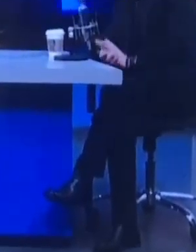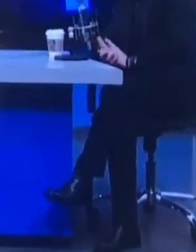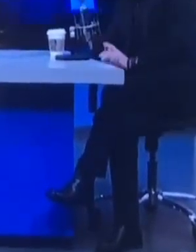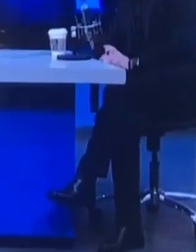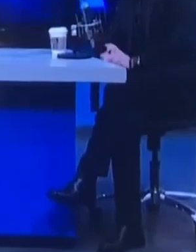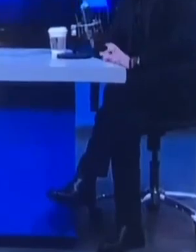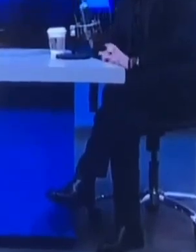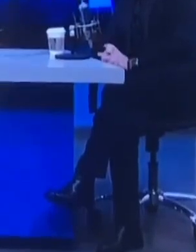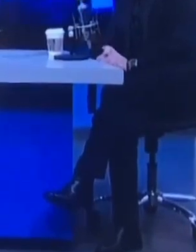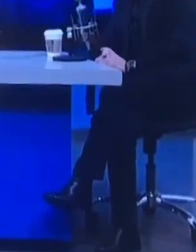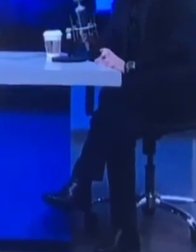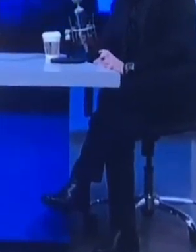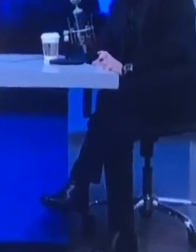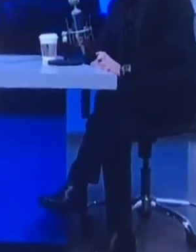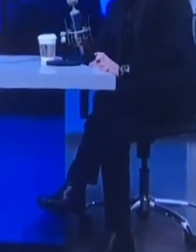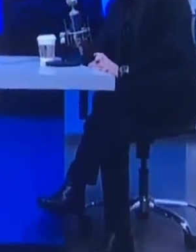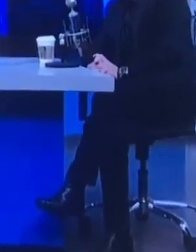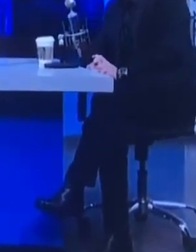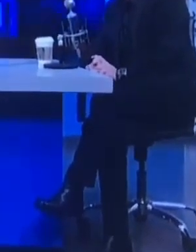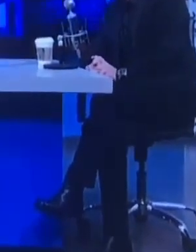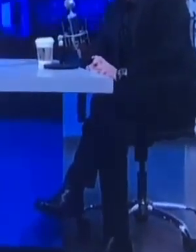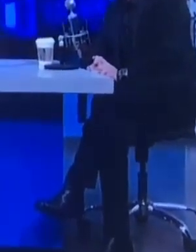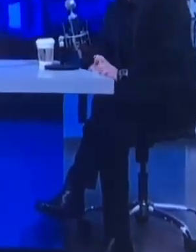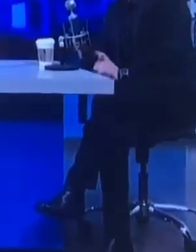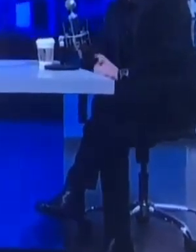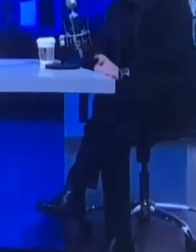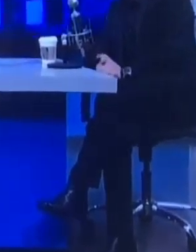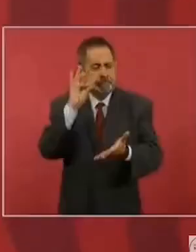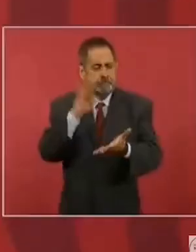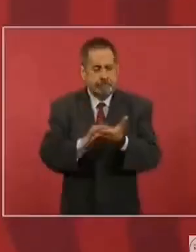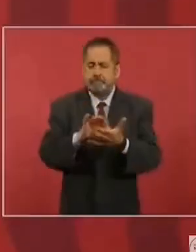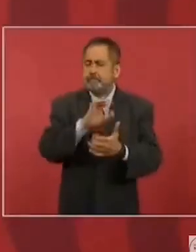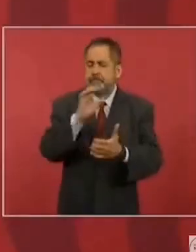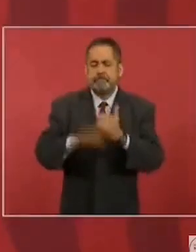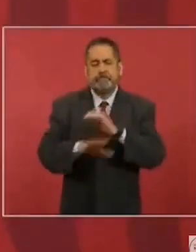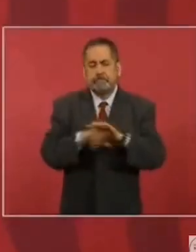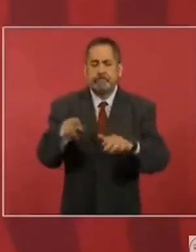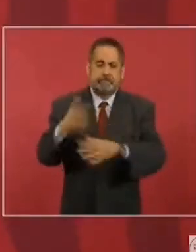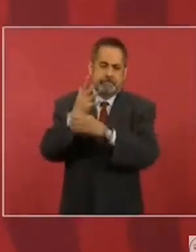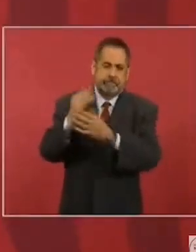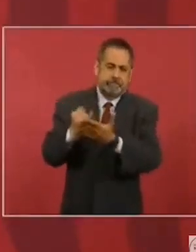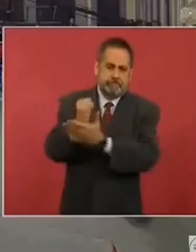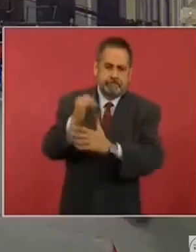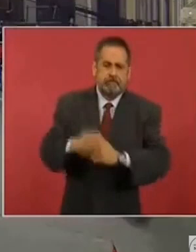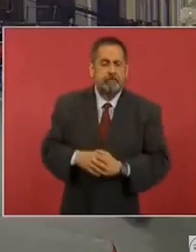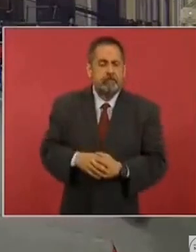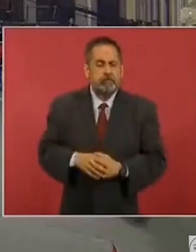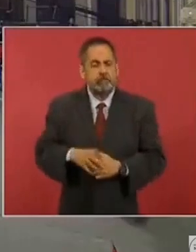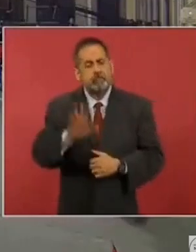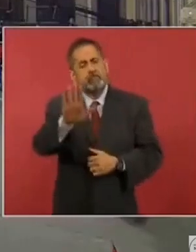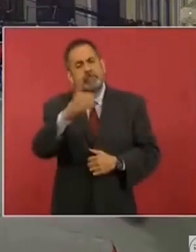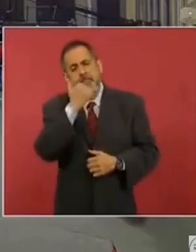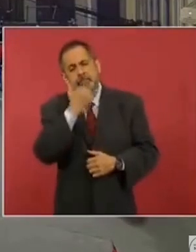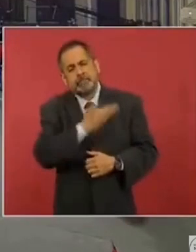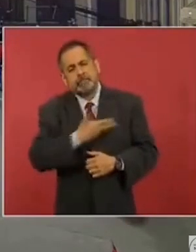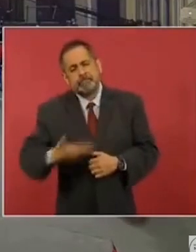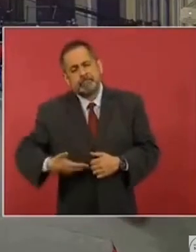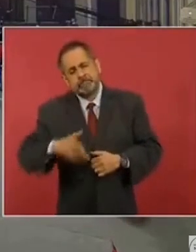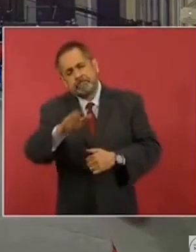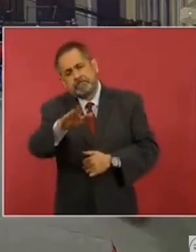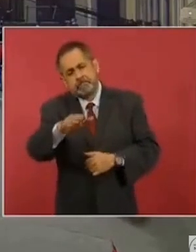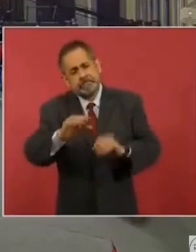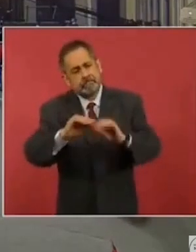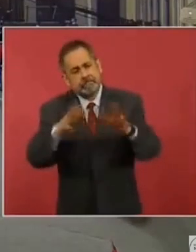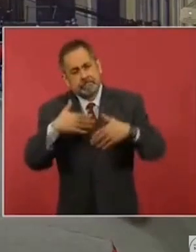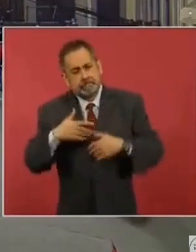Yo no he trabajado, yo en lo personal no estuve ahí. Sin embargo, el discurso de Ibarra es contrario a lo dicho